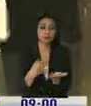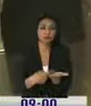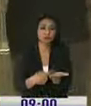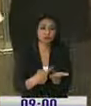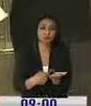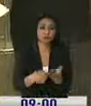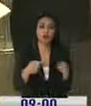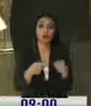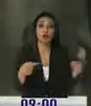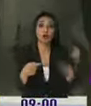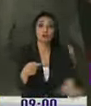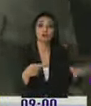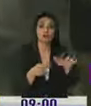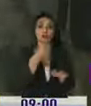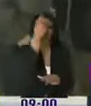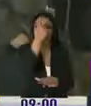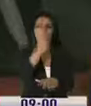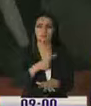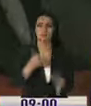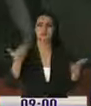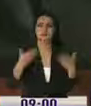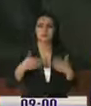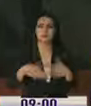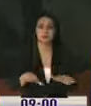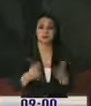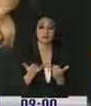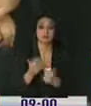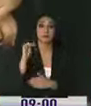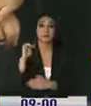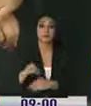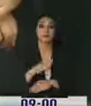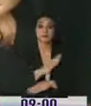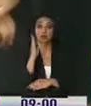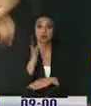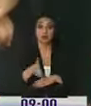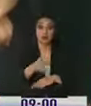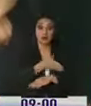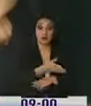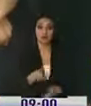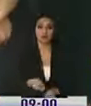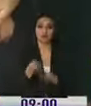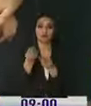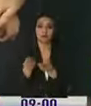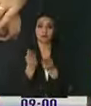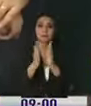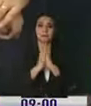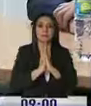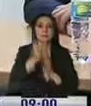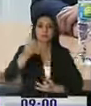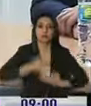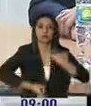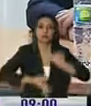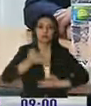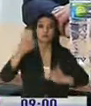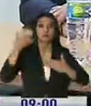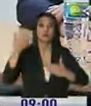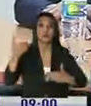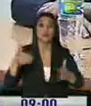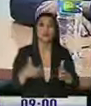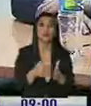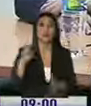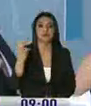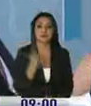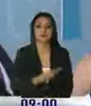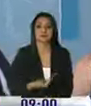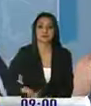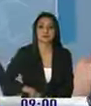la oposición está decidida. Este martes, antes del mediodía, será presentado el pedido de enjuiciamiento político en contra del vicepresidente Jorge